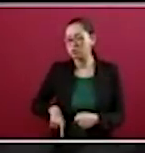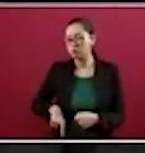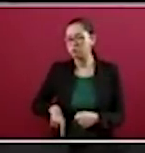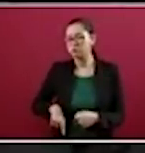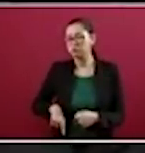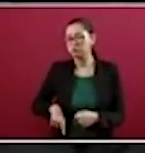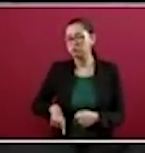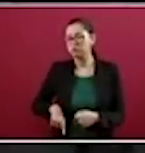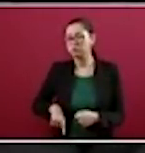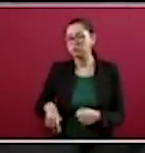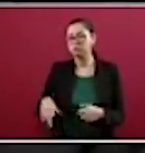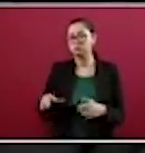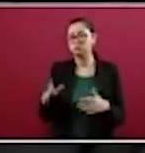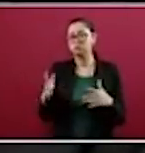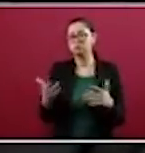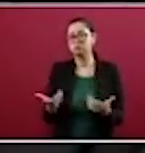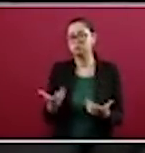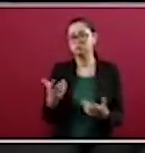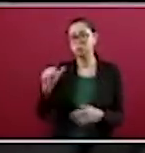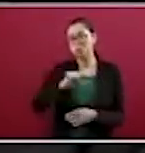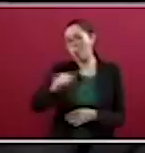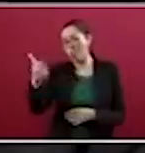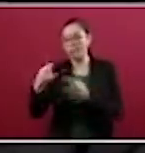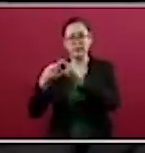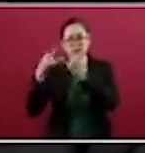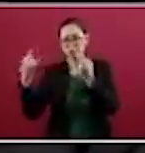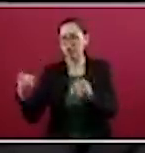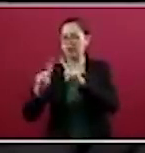con otra historia,